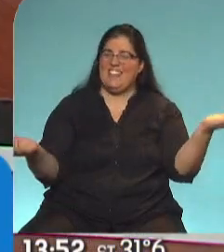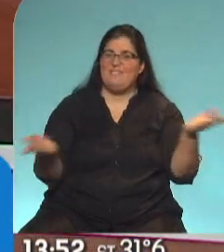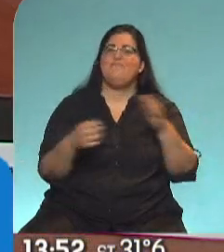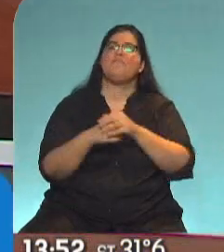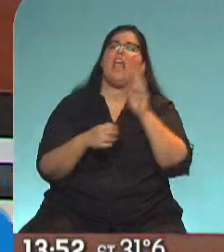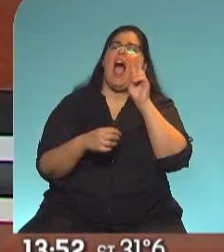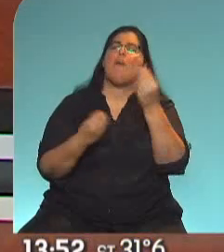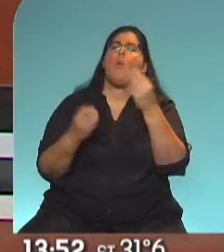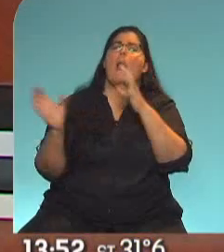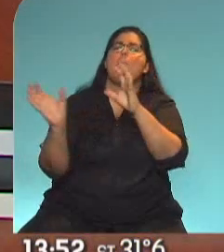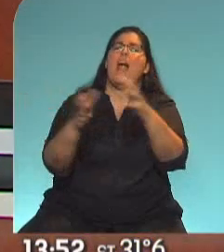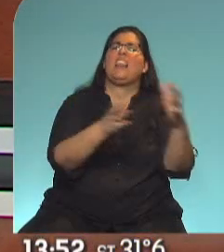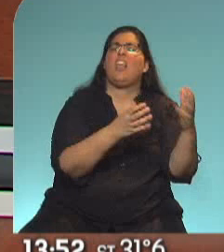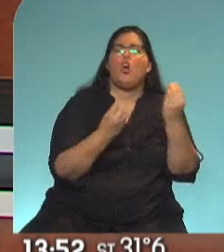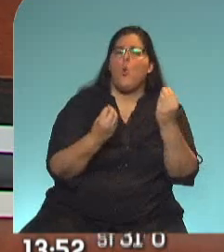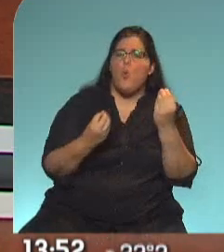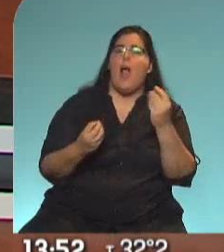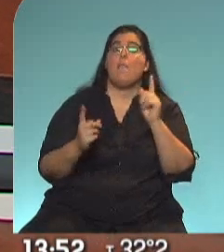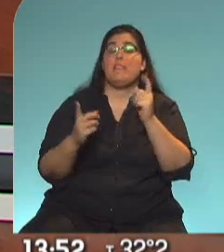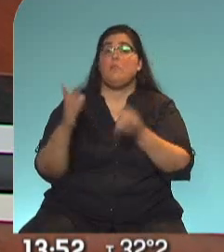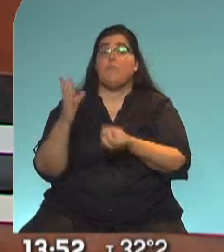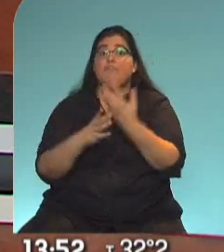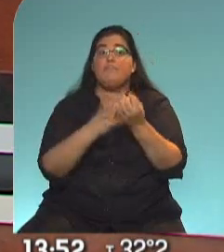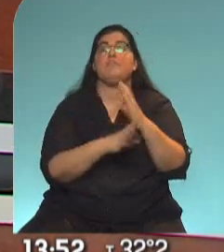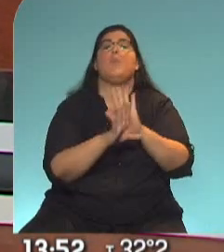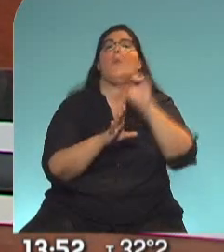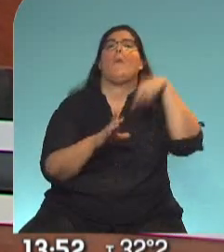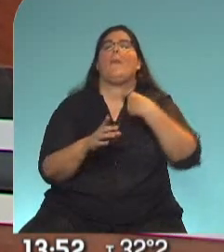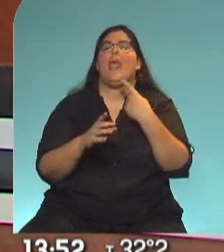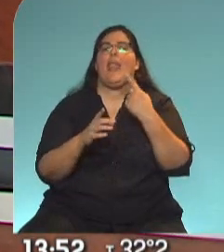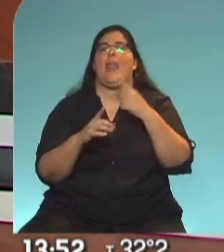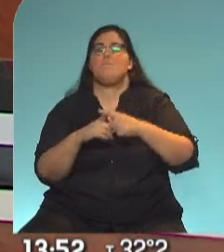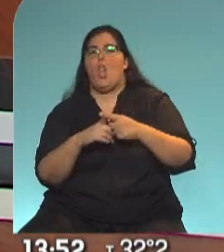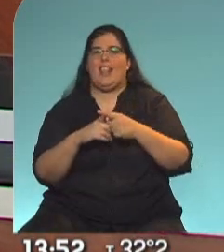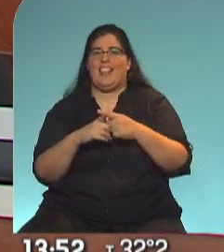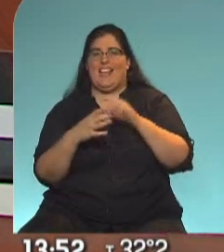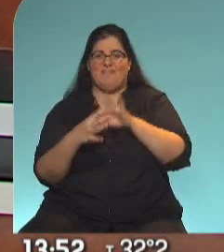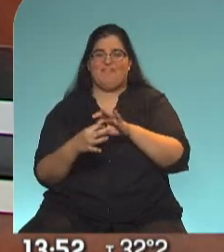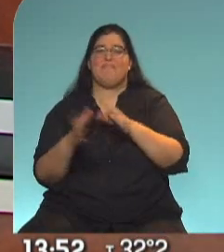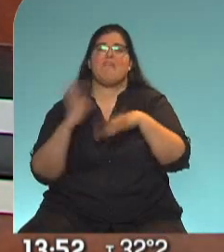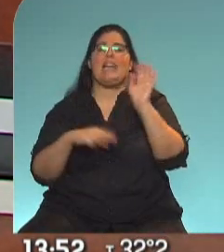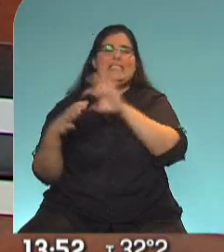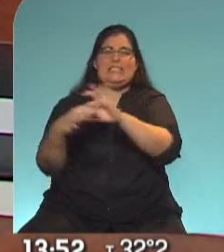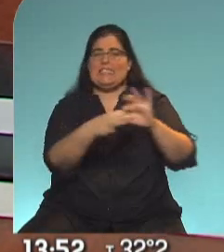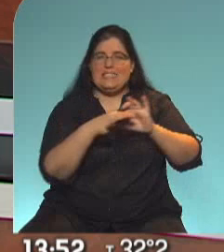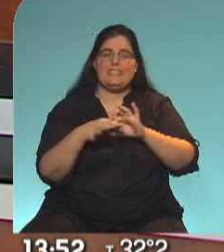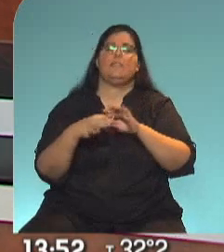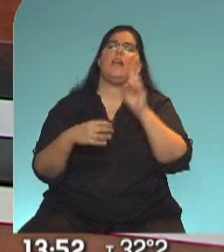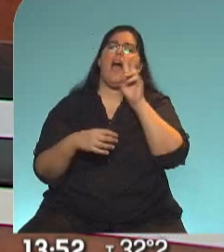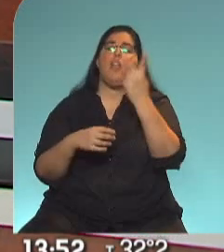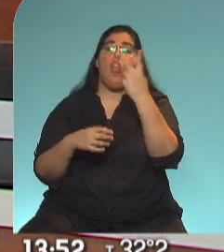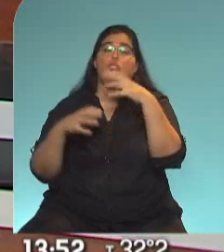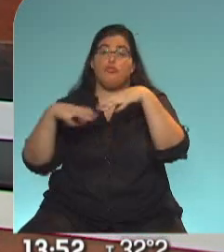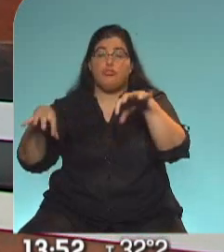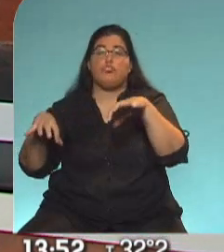son aquellos partidos que también han formado o han contribuido a esta política más que nada de coaliciones. Sí, ¿no? veamos las dos coaliciones. Pues es